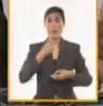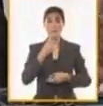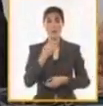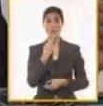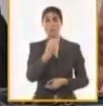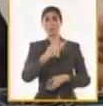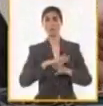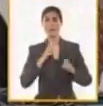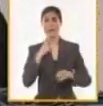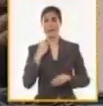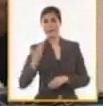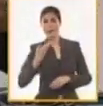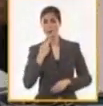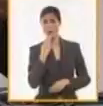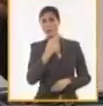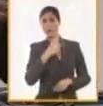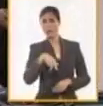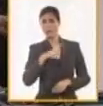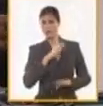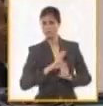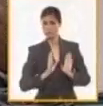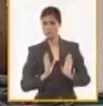menospreciar una posible